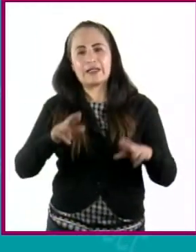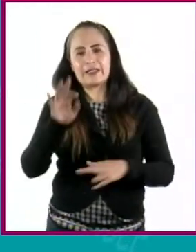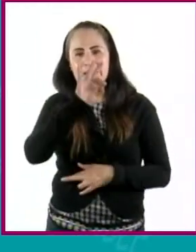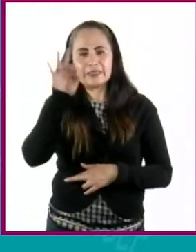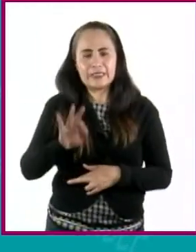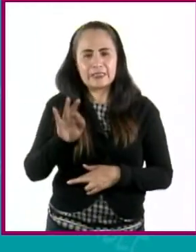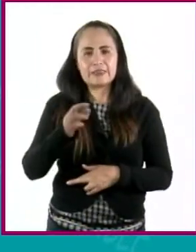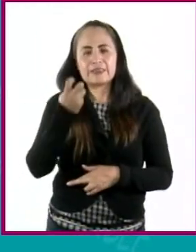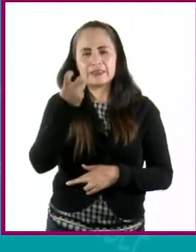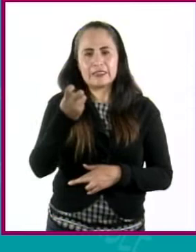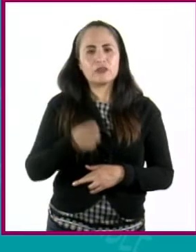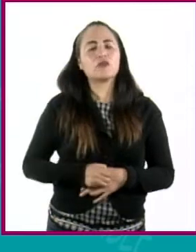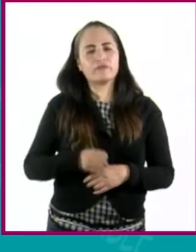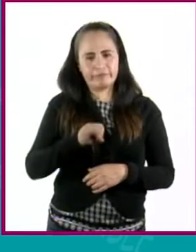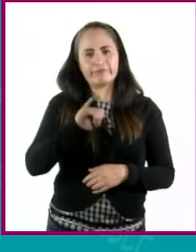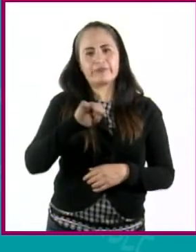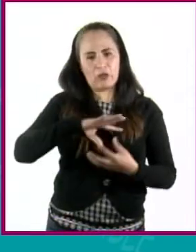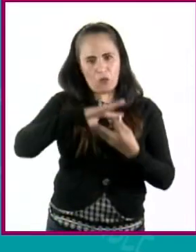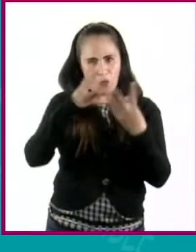la fórmula de interés compuesto.